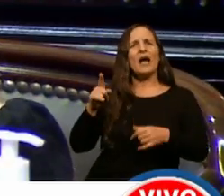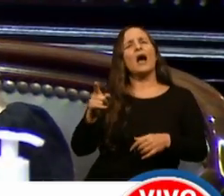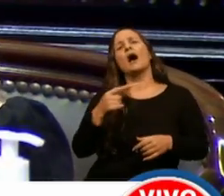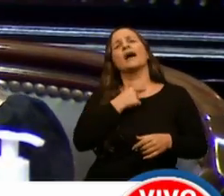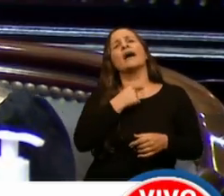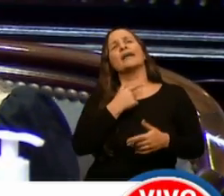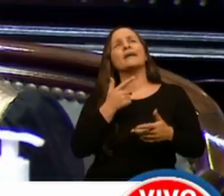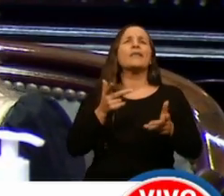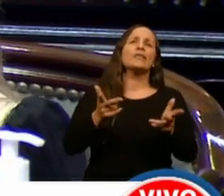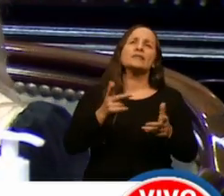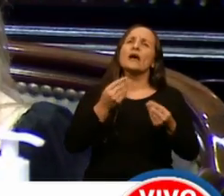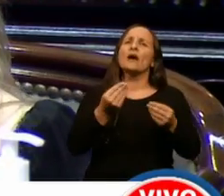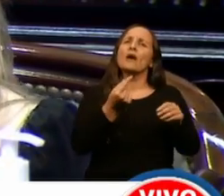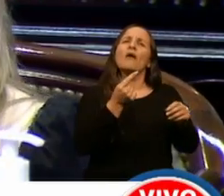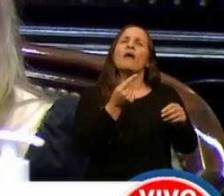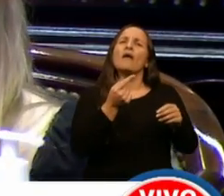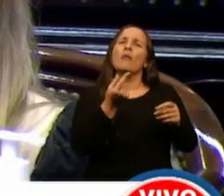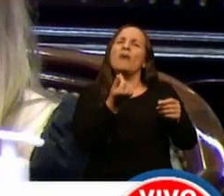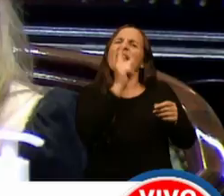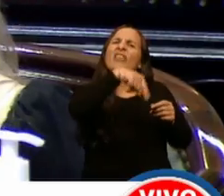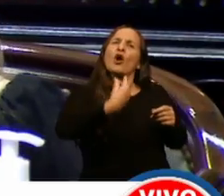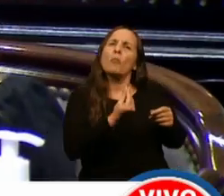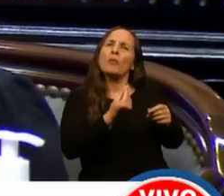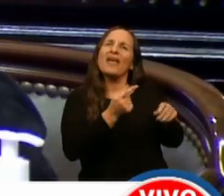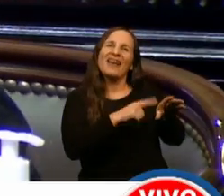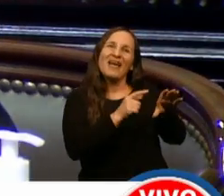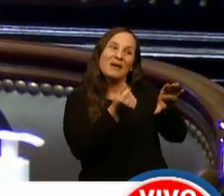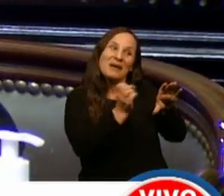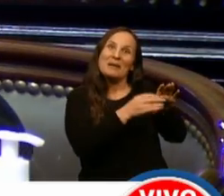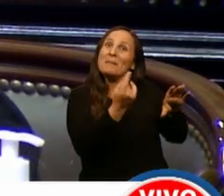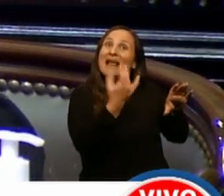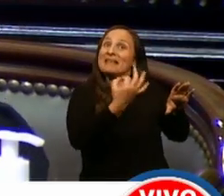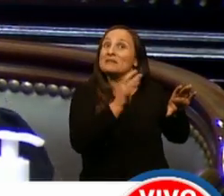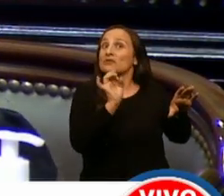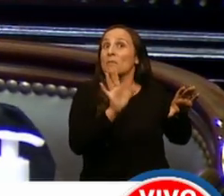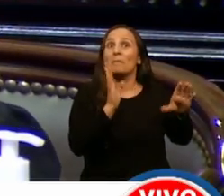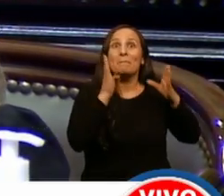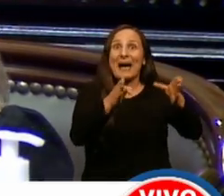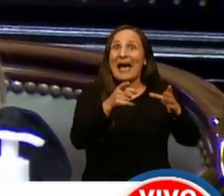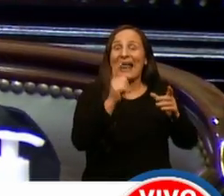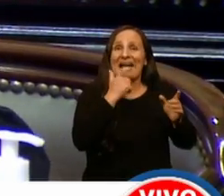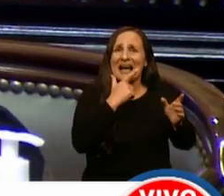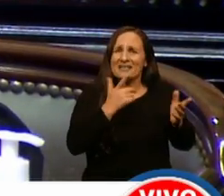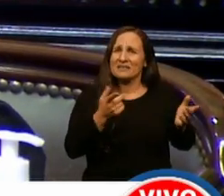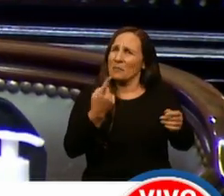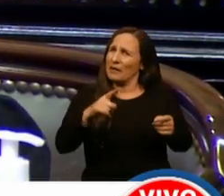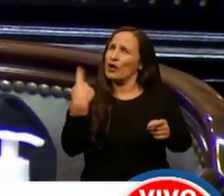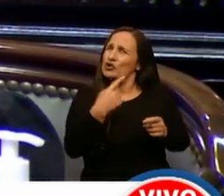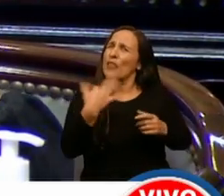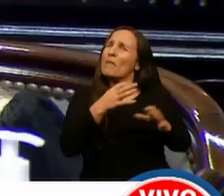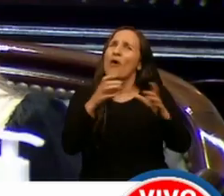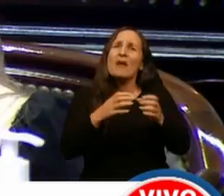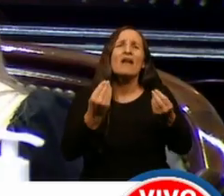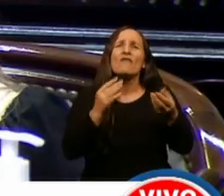a hacer y lo van a solventar con el mismo fondo fiduciario entonces creo que tenemos que hablar de cómo se paga y sobre todo de quién paga